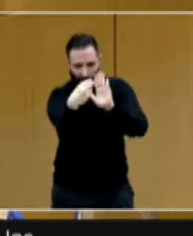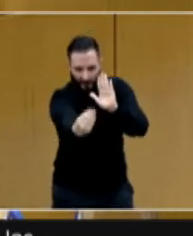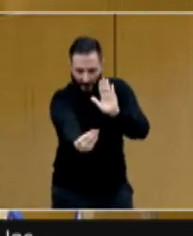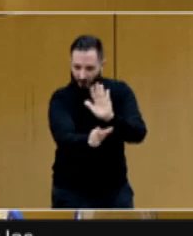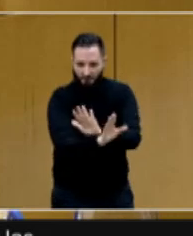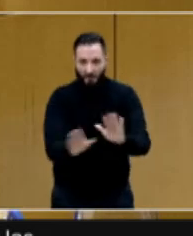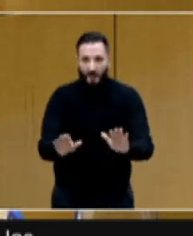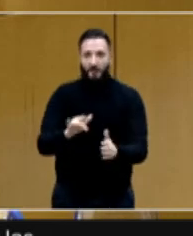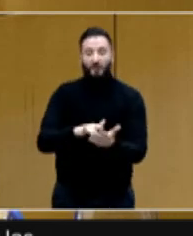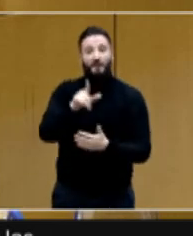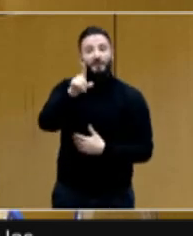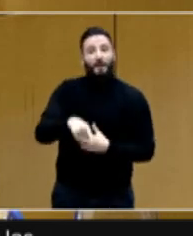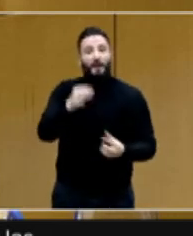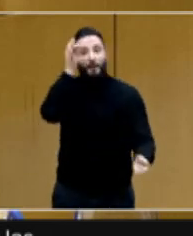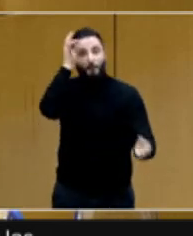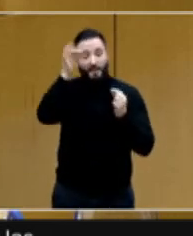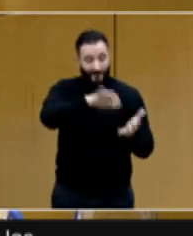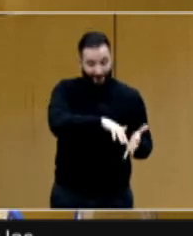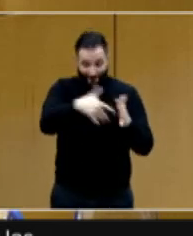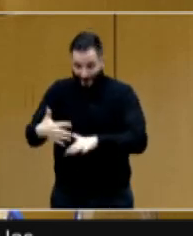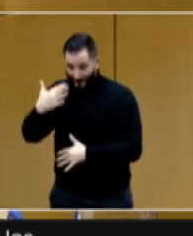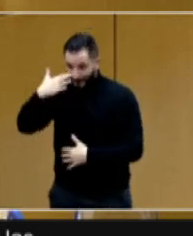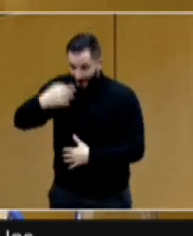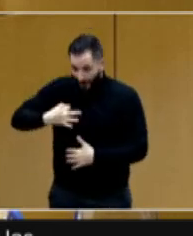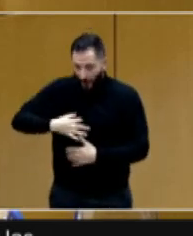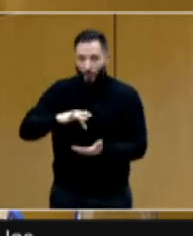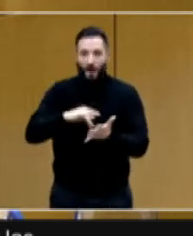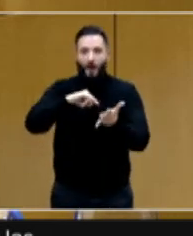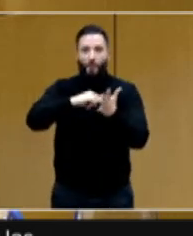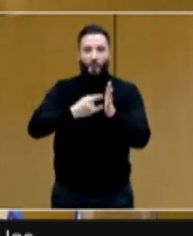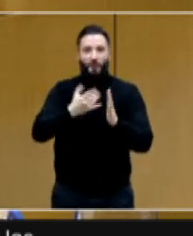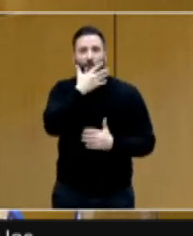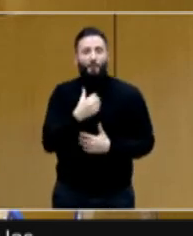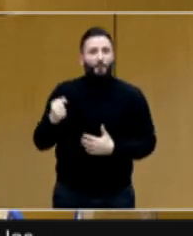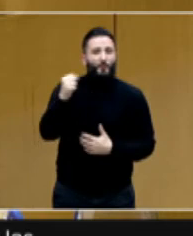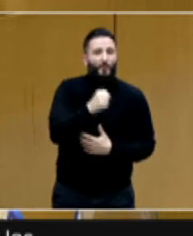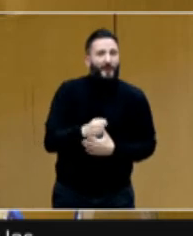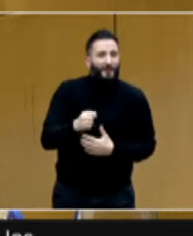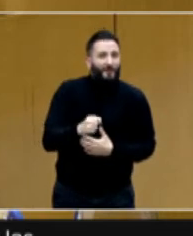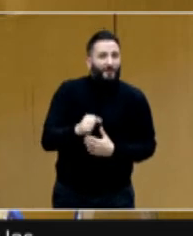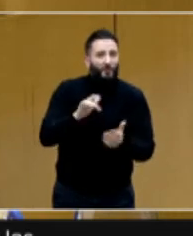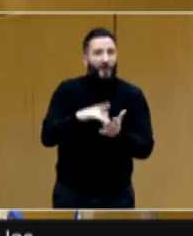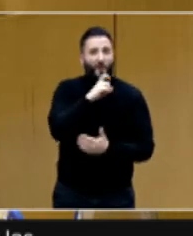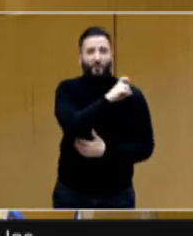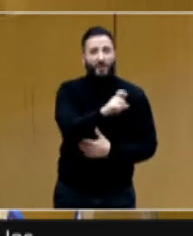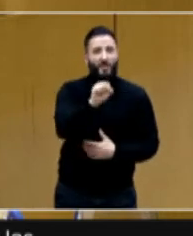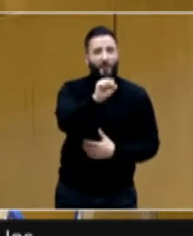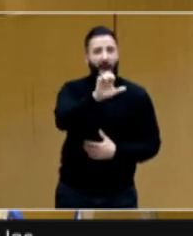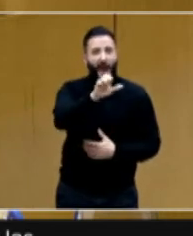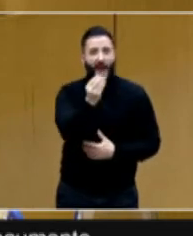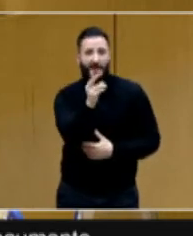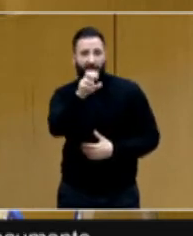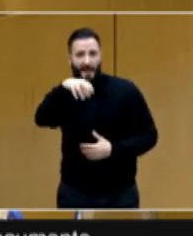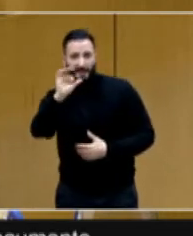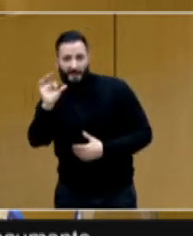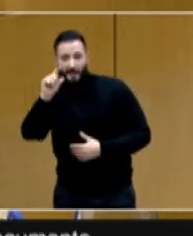resaltaré como medida de buenas prácticas el proyecto estupendo que se está haciendo desde la fundación éxta con el apoyo de once y de